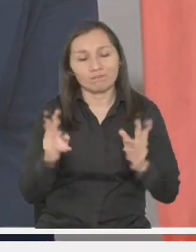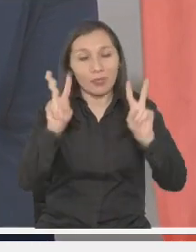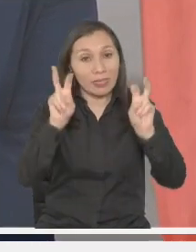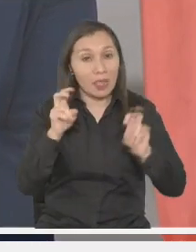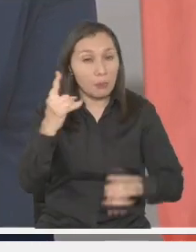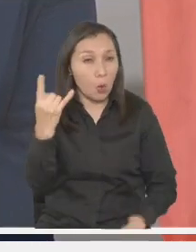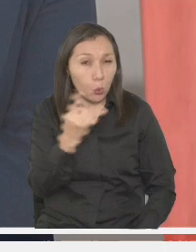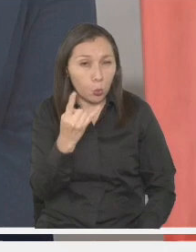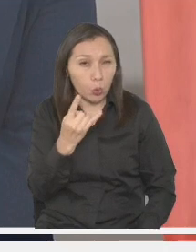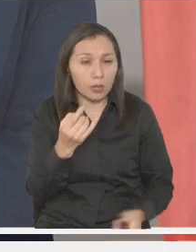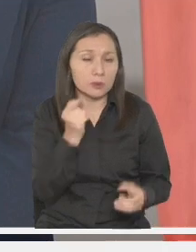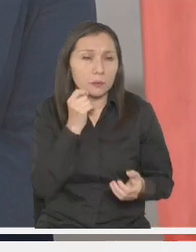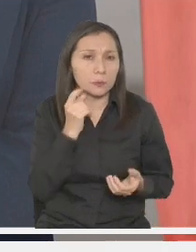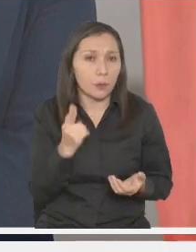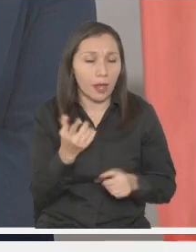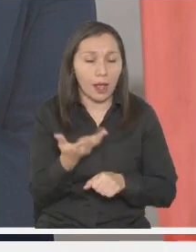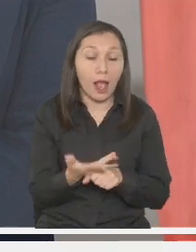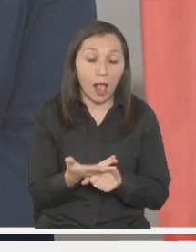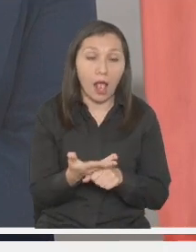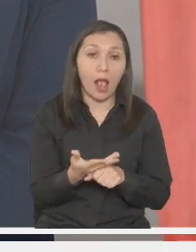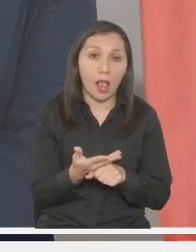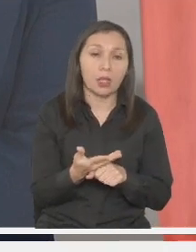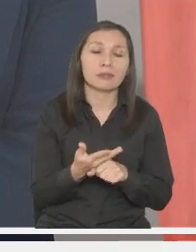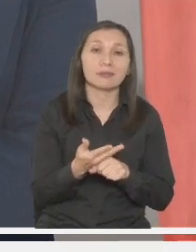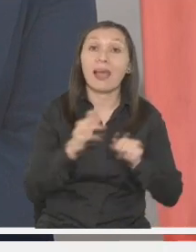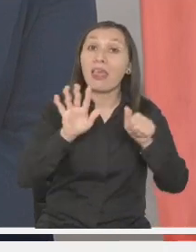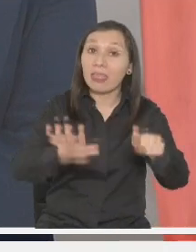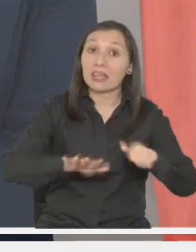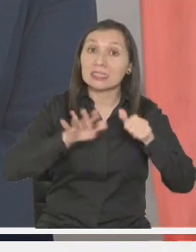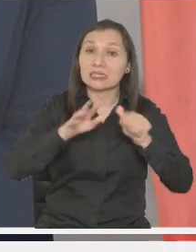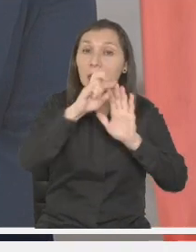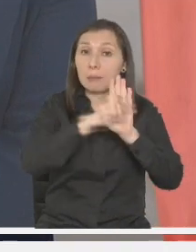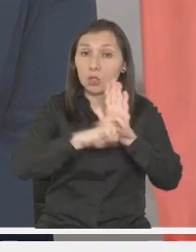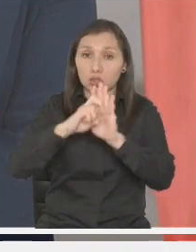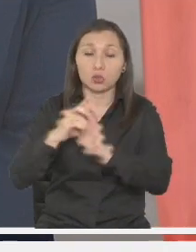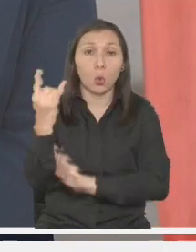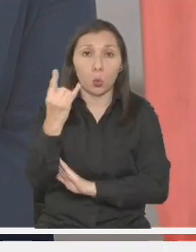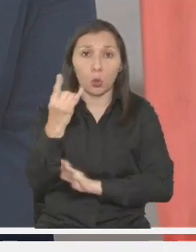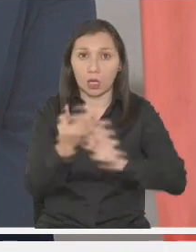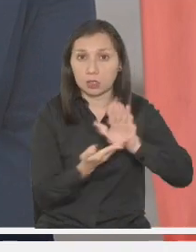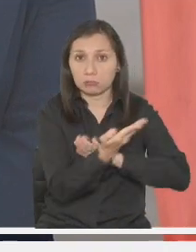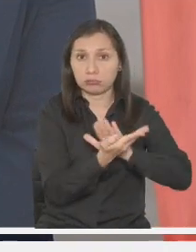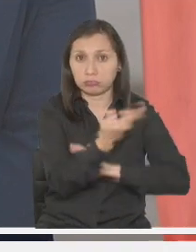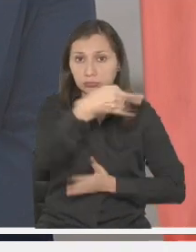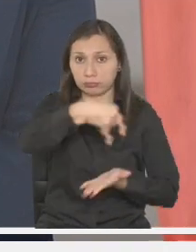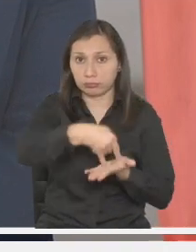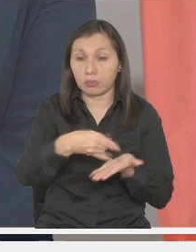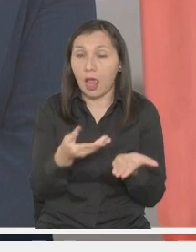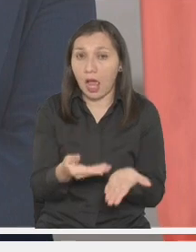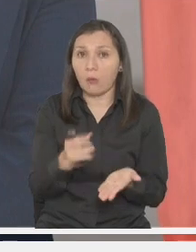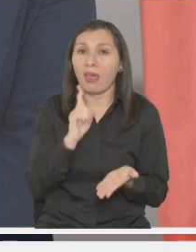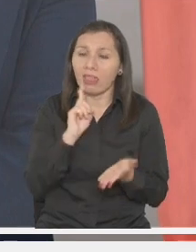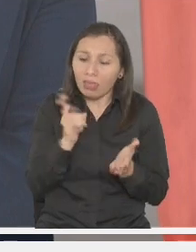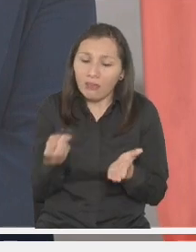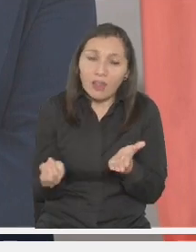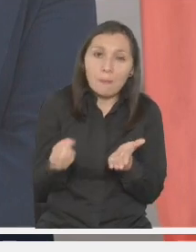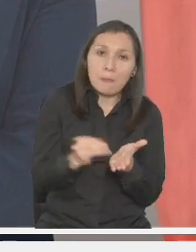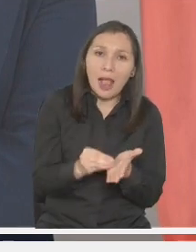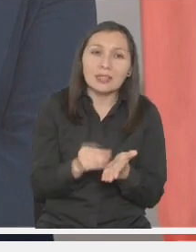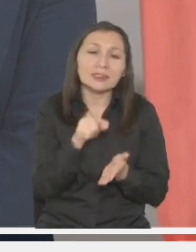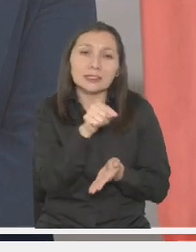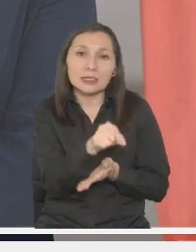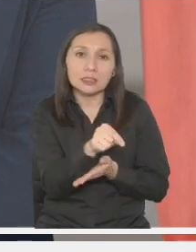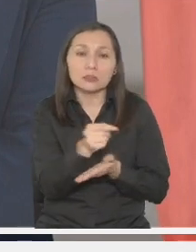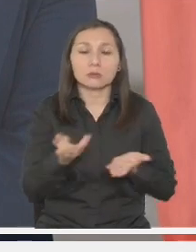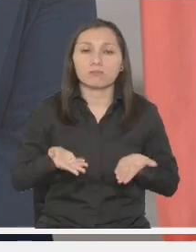las urgencias. Hay 16 proyectos con urgencia en este momento. Lo que tenemos que adicionar a eso